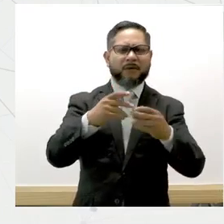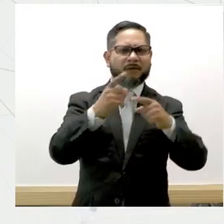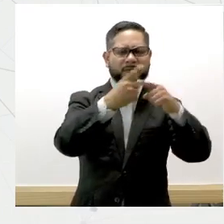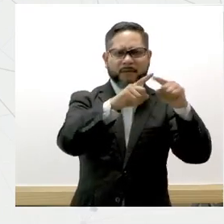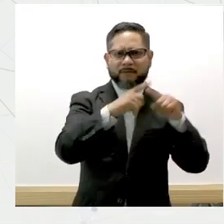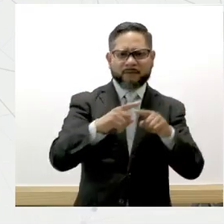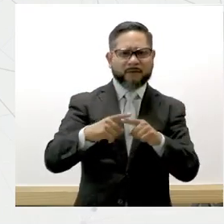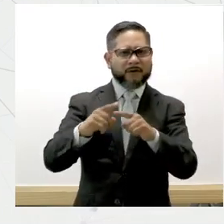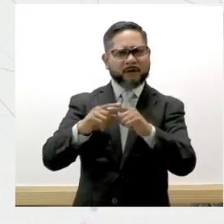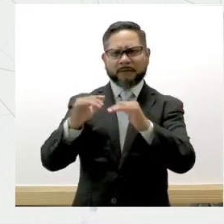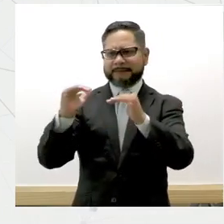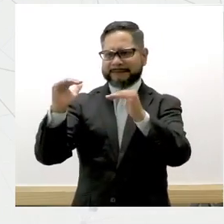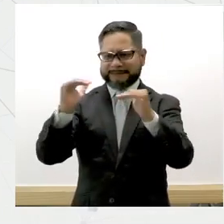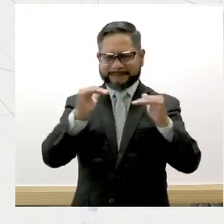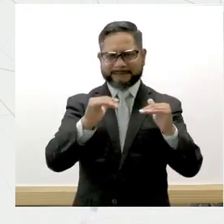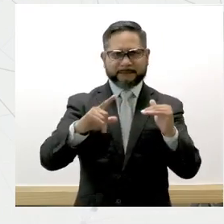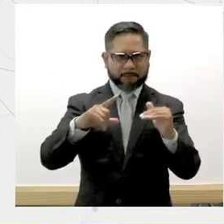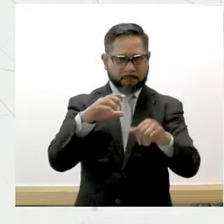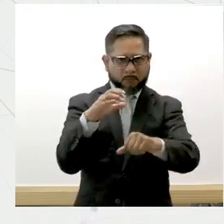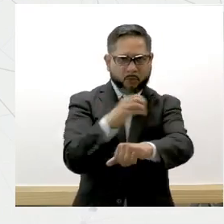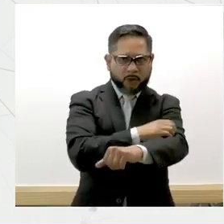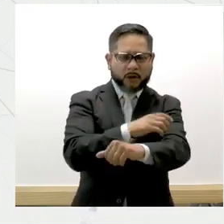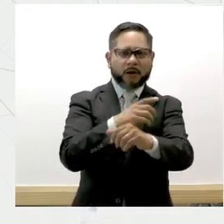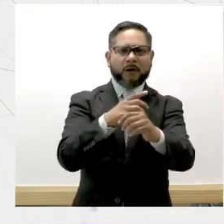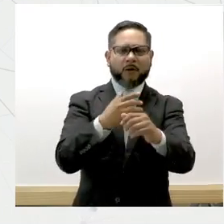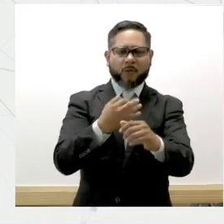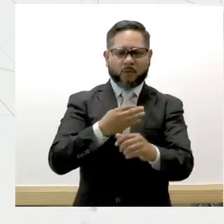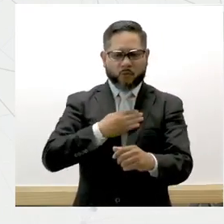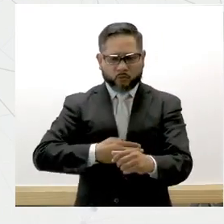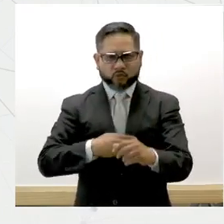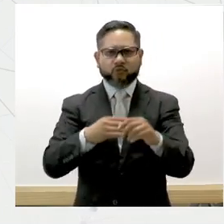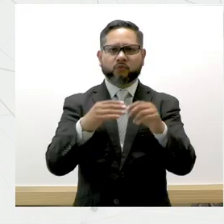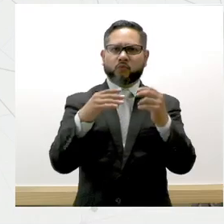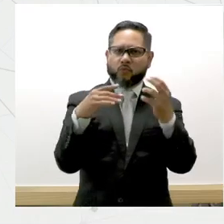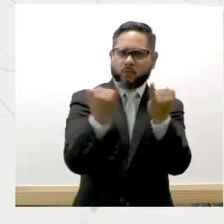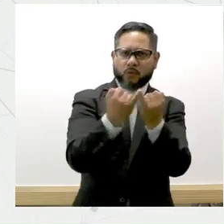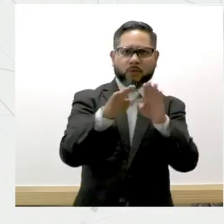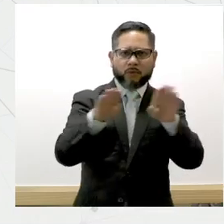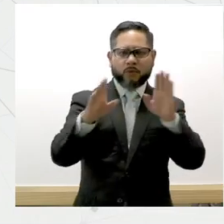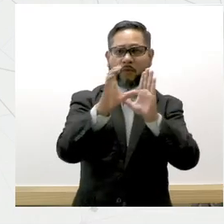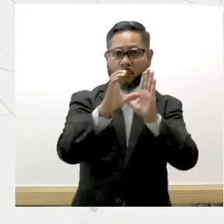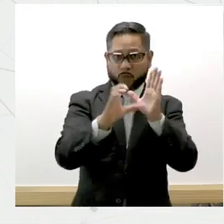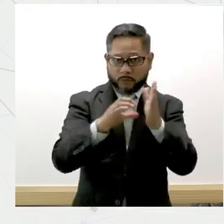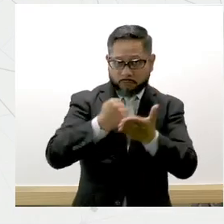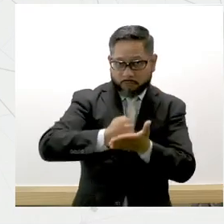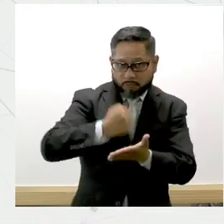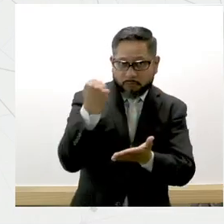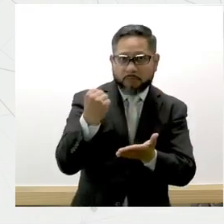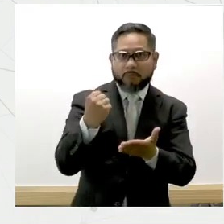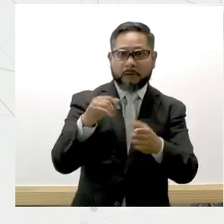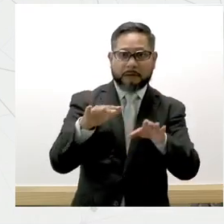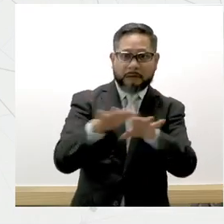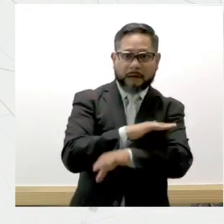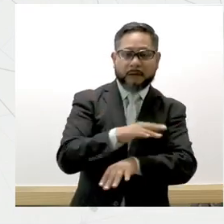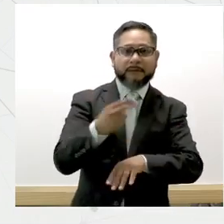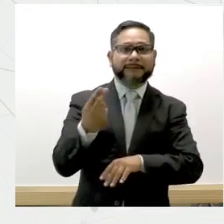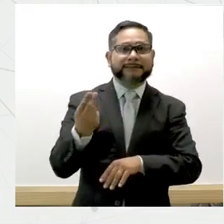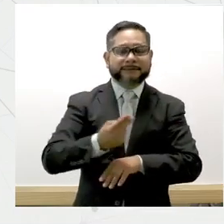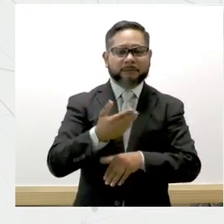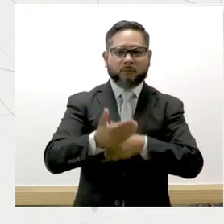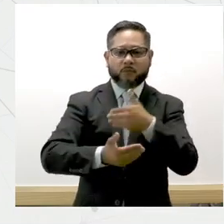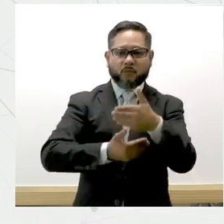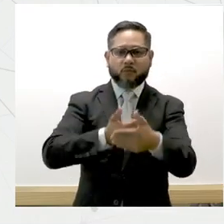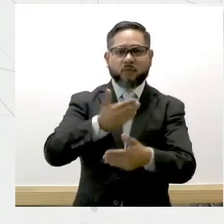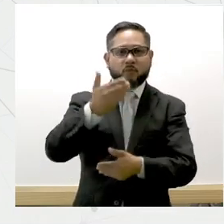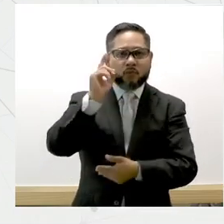fortalecer nuestros marcos, ¿no?, de igualdad, legislativos, normativos, constitucionales, aprobar estos cambios y reforzar los procesos de la mujer en